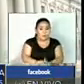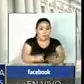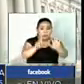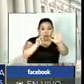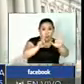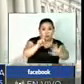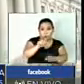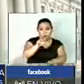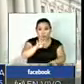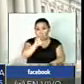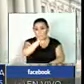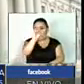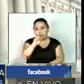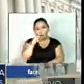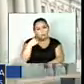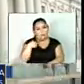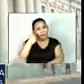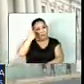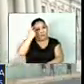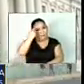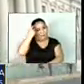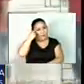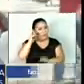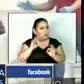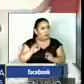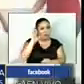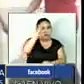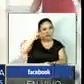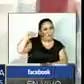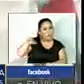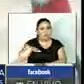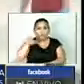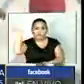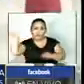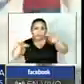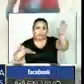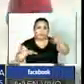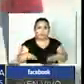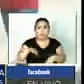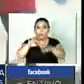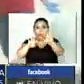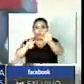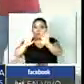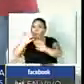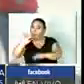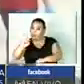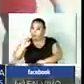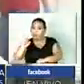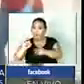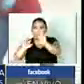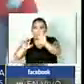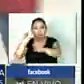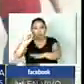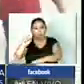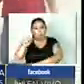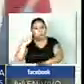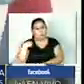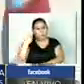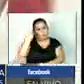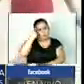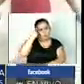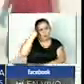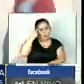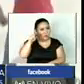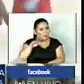.4% piensa en irse del país, mientras el 90.8% no está considerando